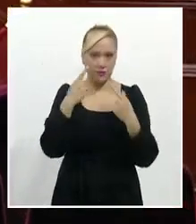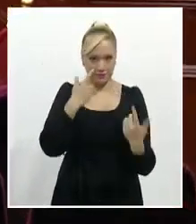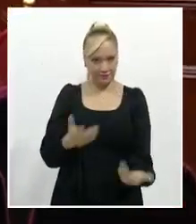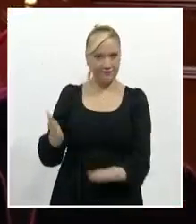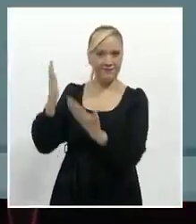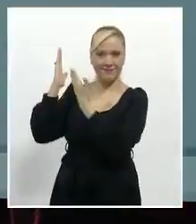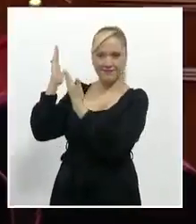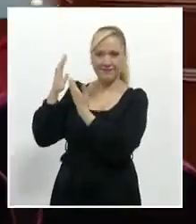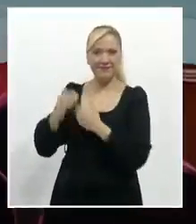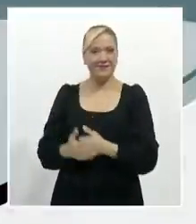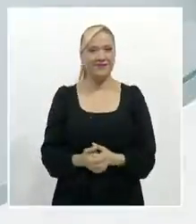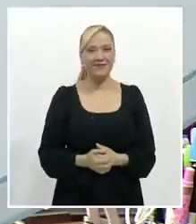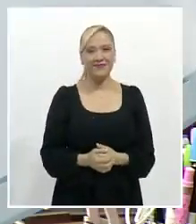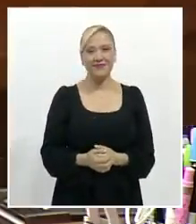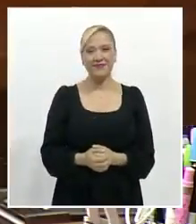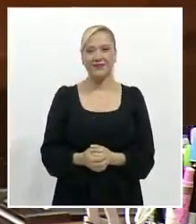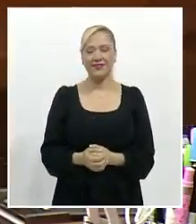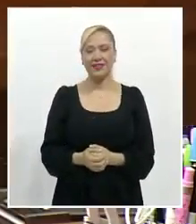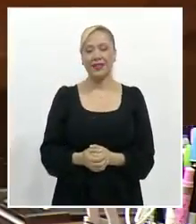ministra ponente.